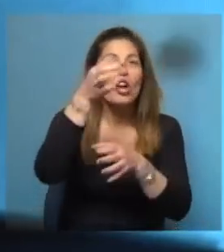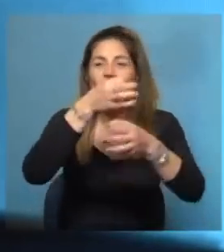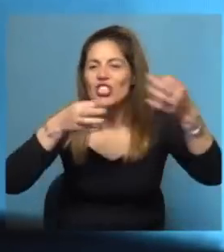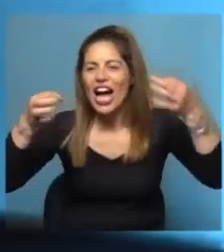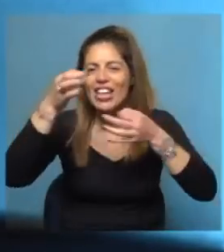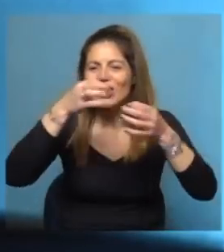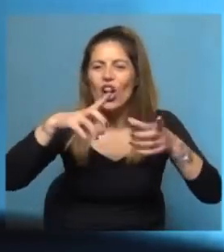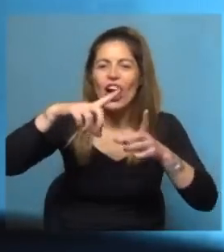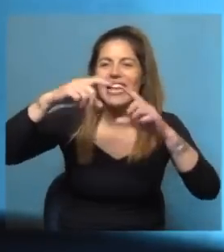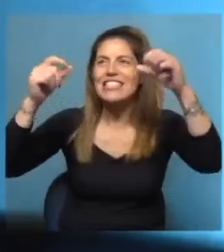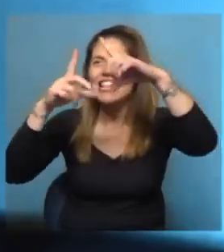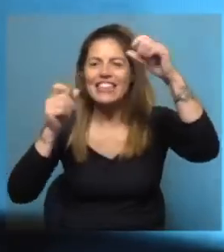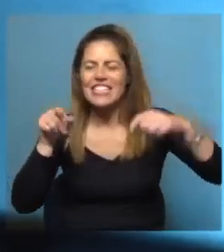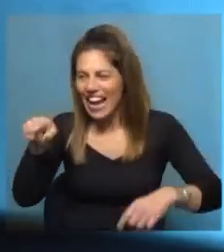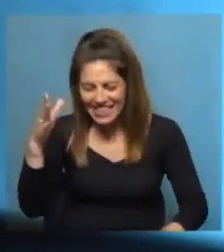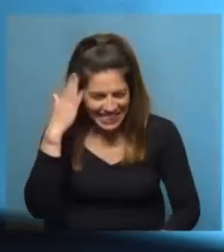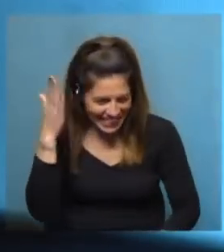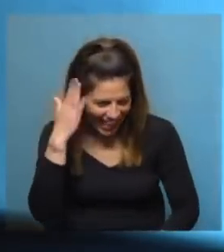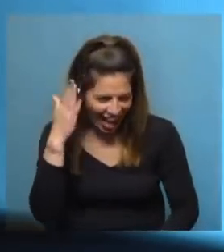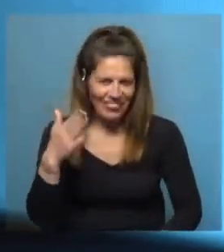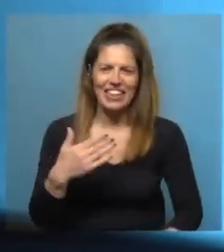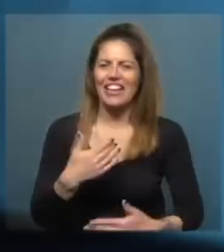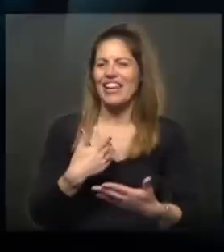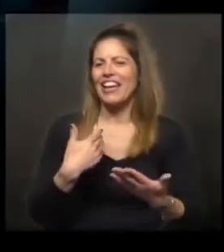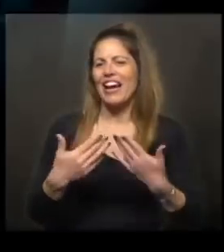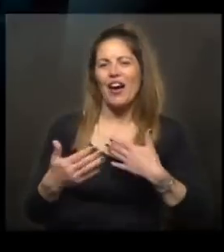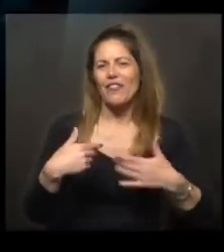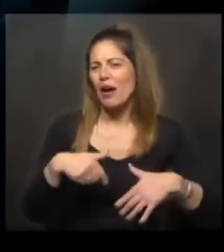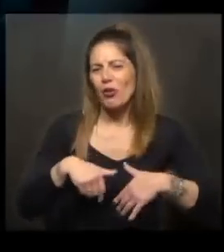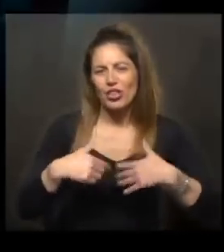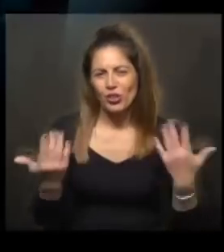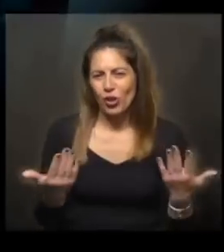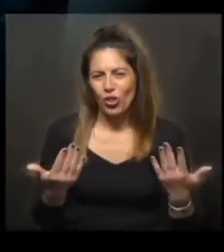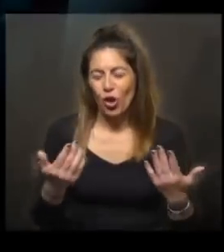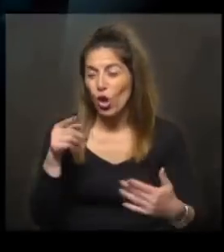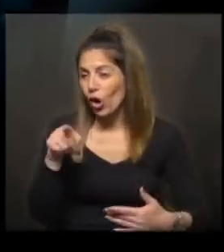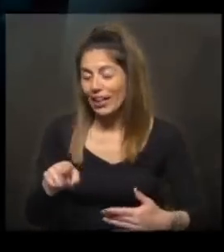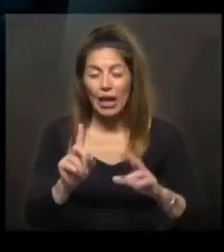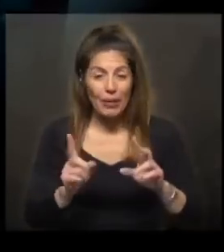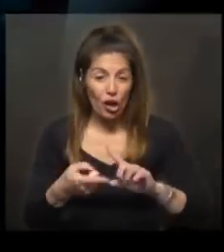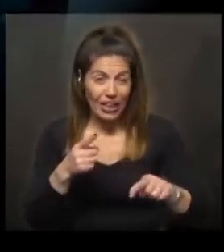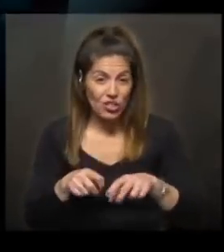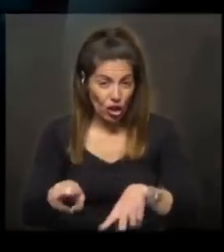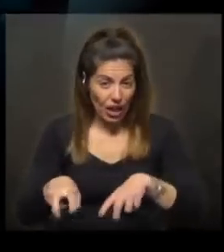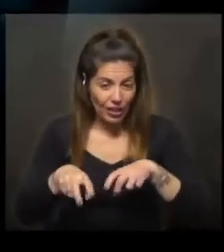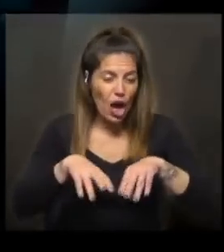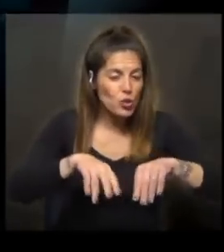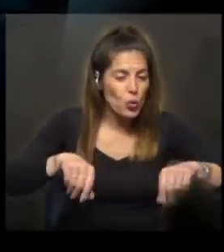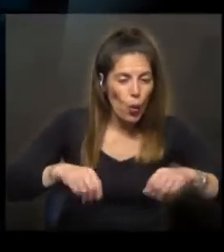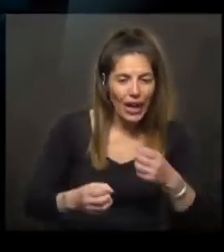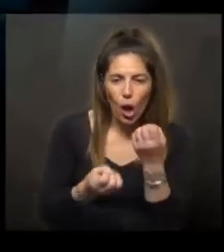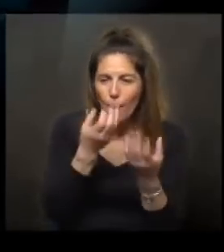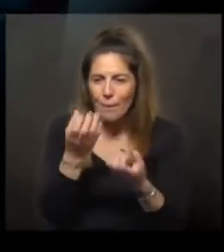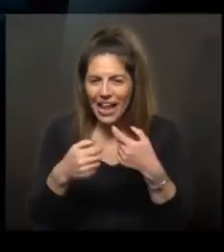estrellas Cómo funciona el universo sabe ni que hablar de todo lo que tiene que ver con lo que le atañe a la agronomía desde suelos plantas